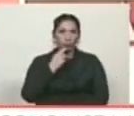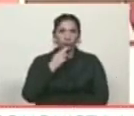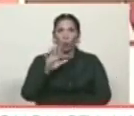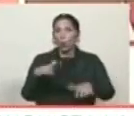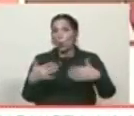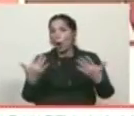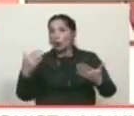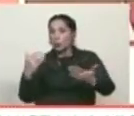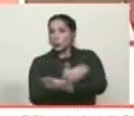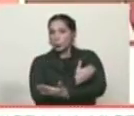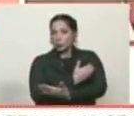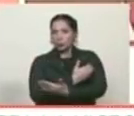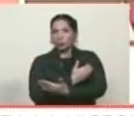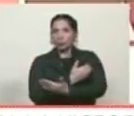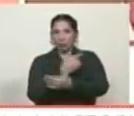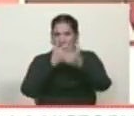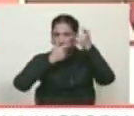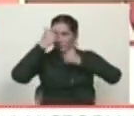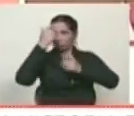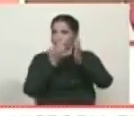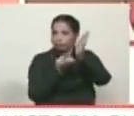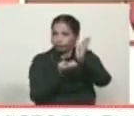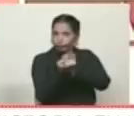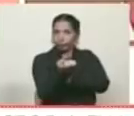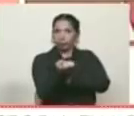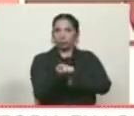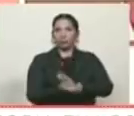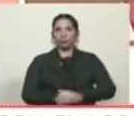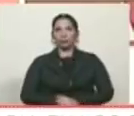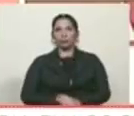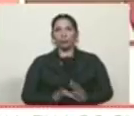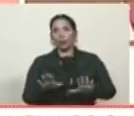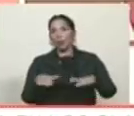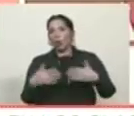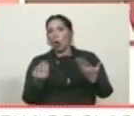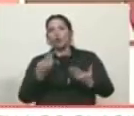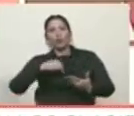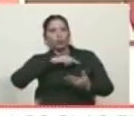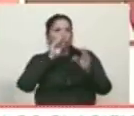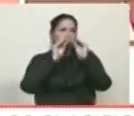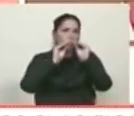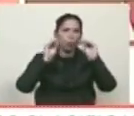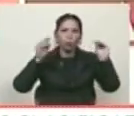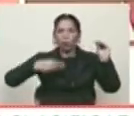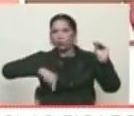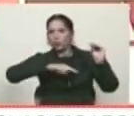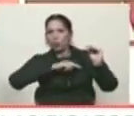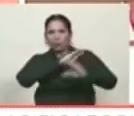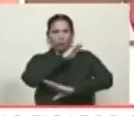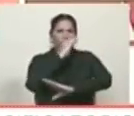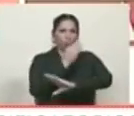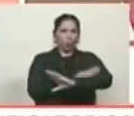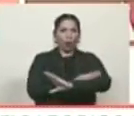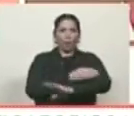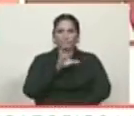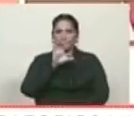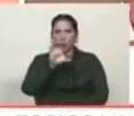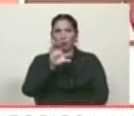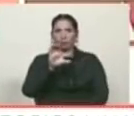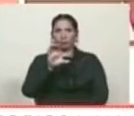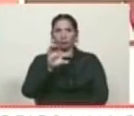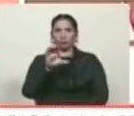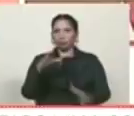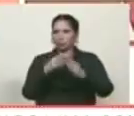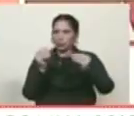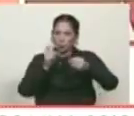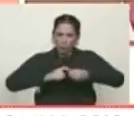intentaba derrocar al comandante eterno Hugo Chávez. Así que convocamos a todas nuestras fuerzas patriotas, a toda la estructura del